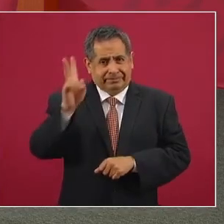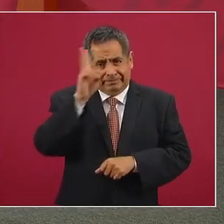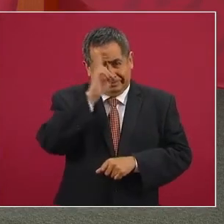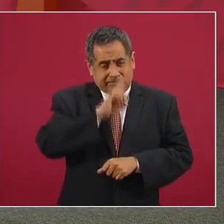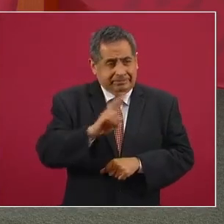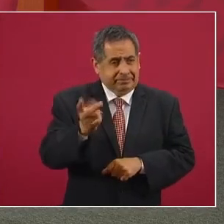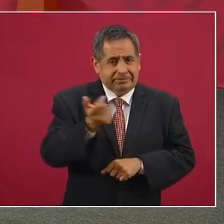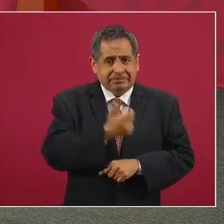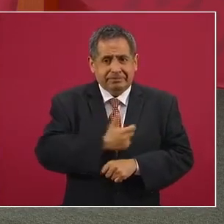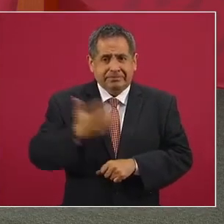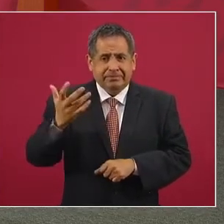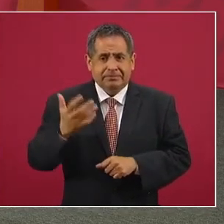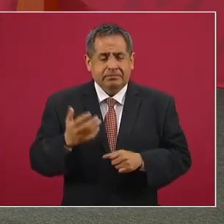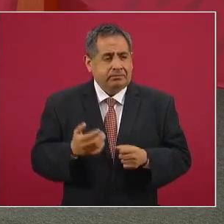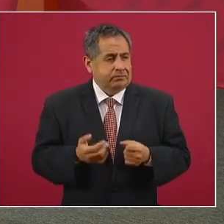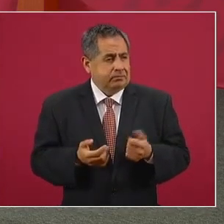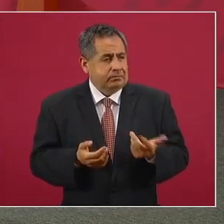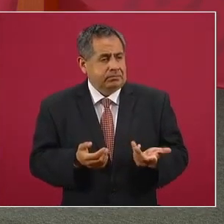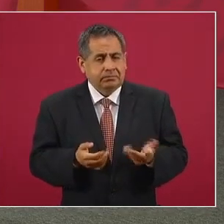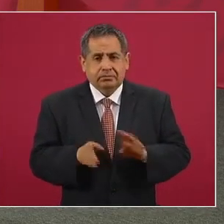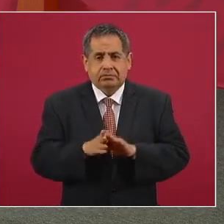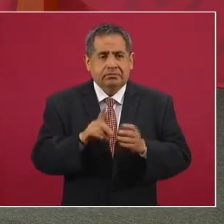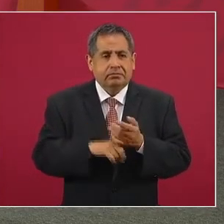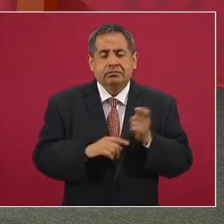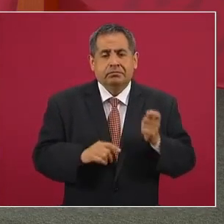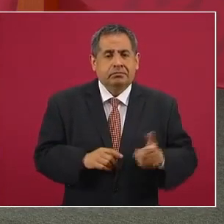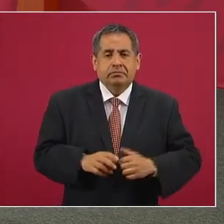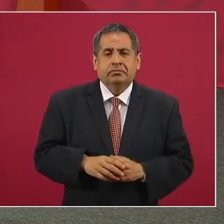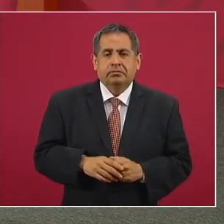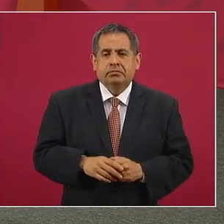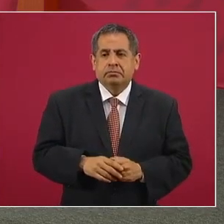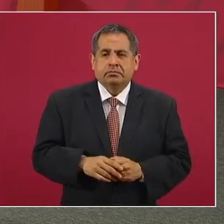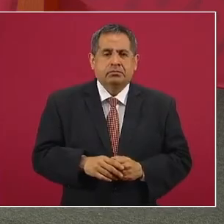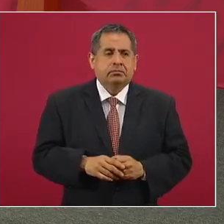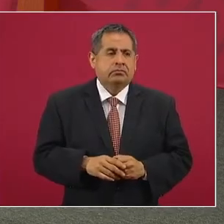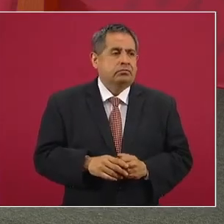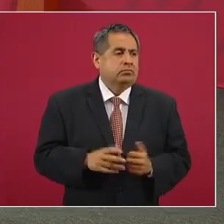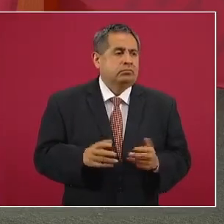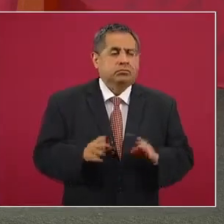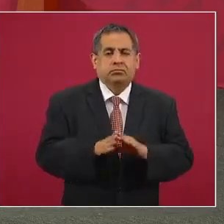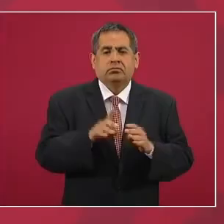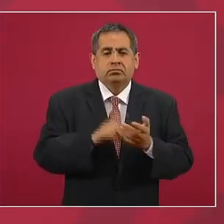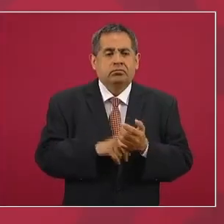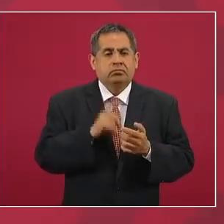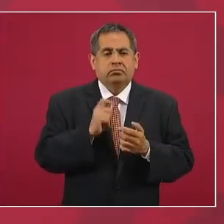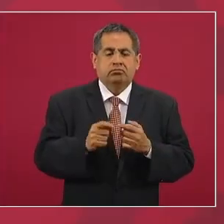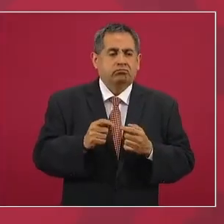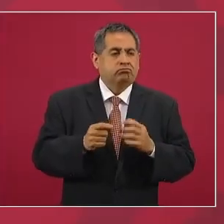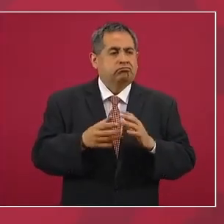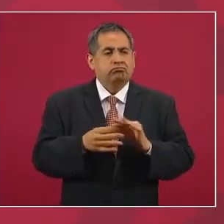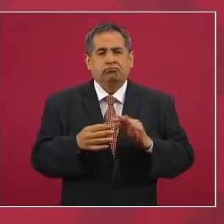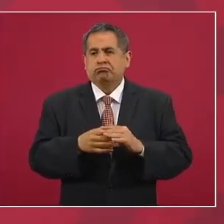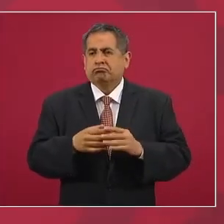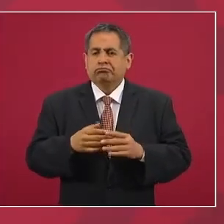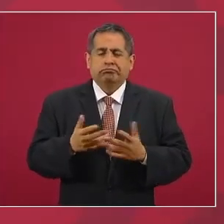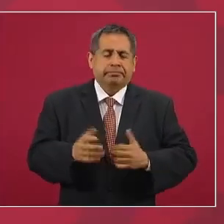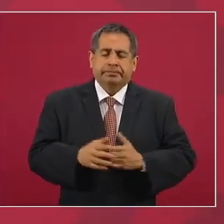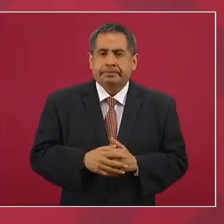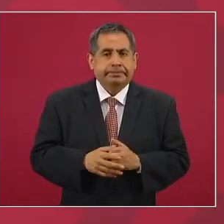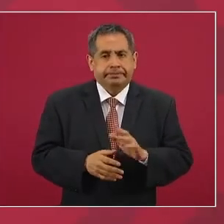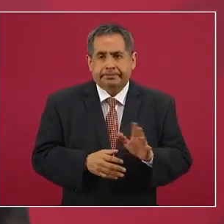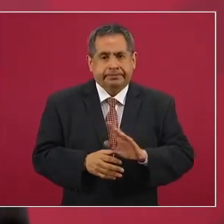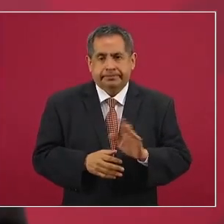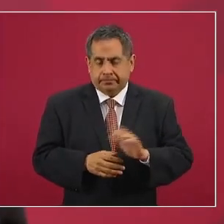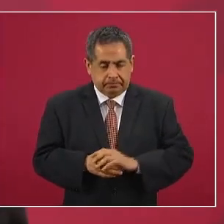lo que realmente valen o lo que podrían costar. Entonces